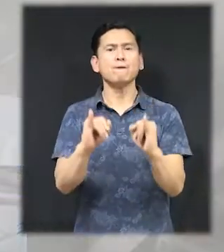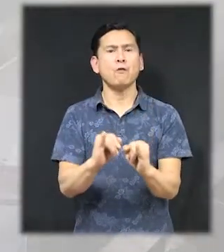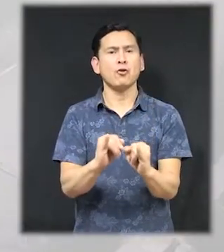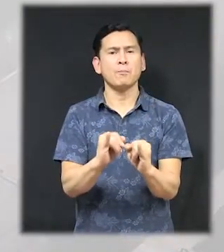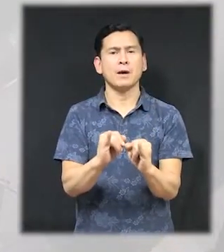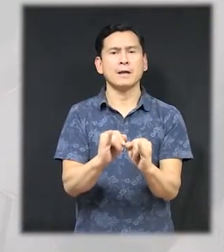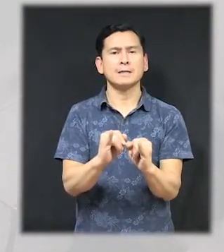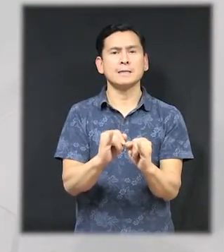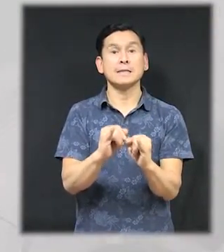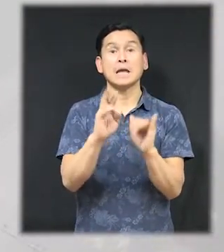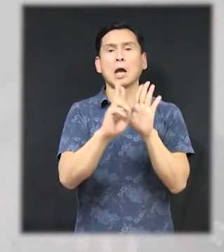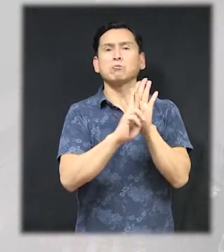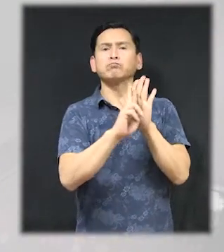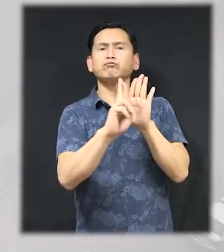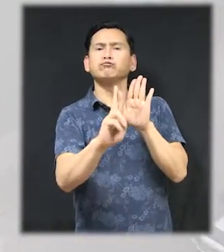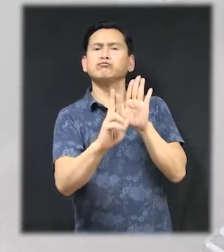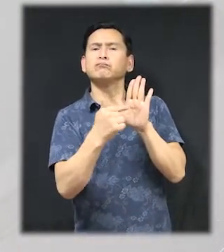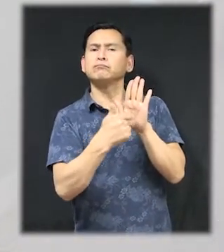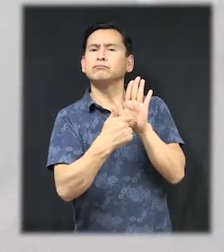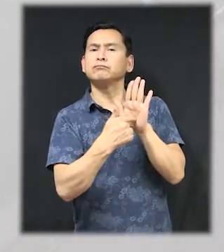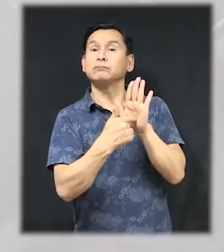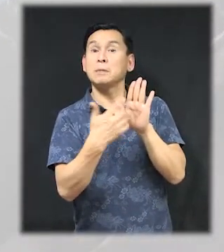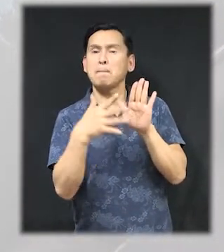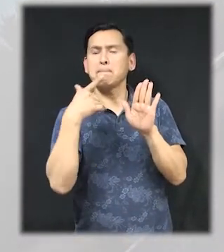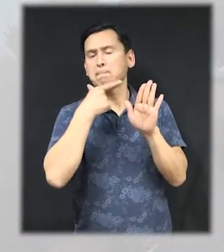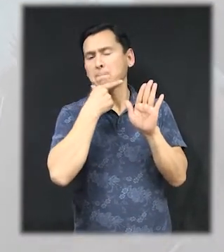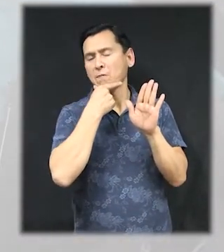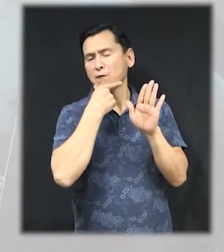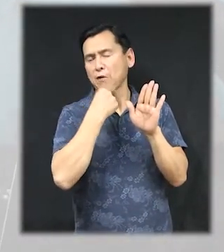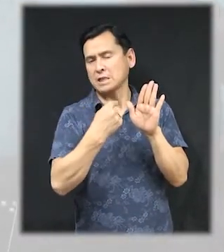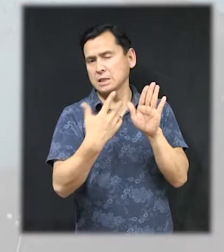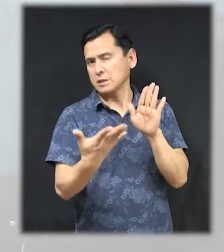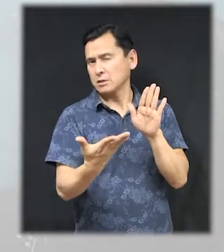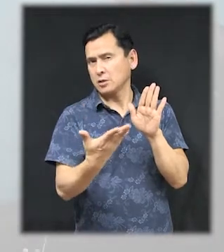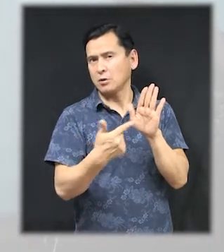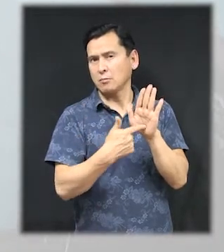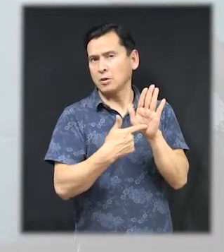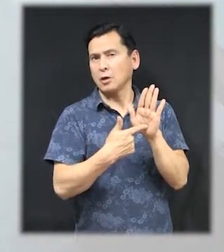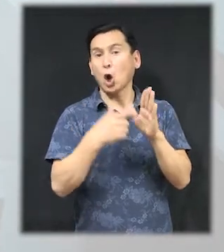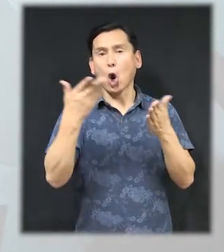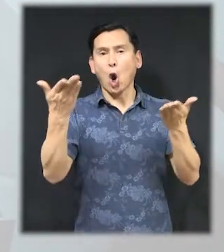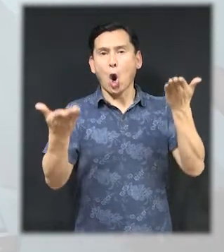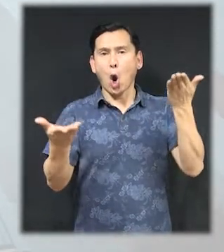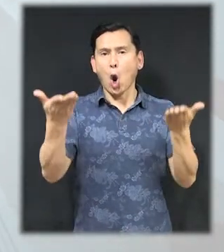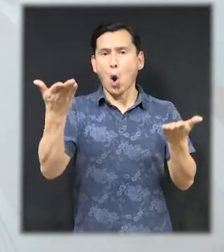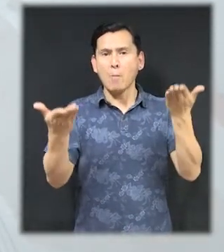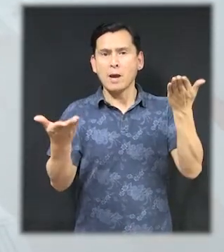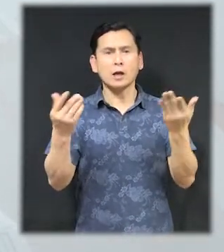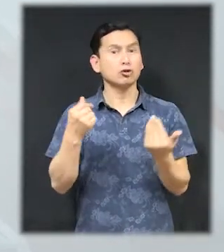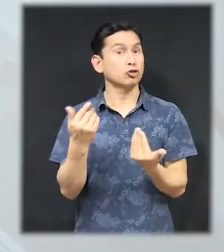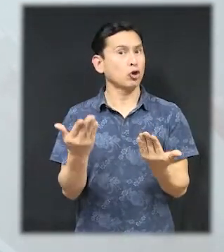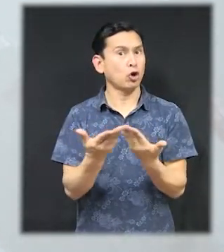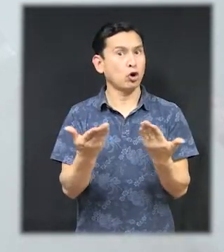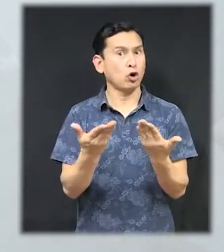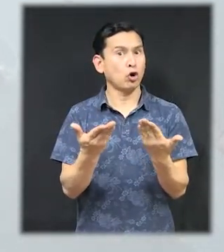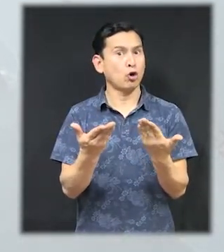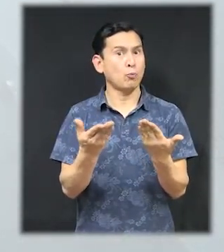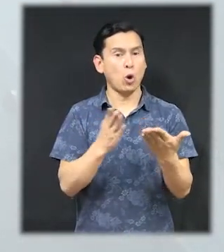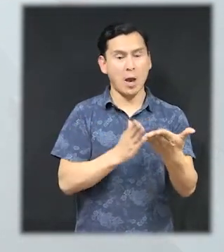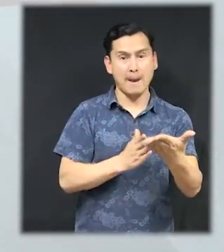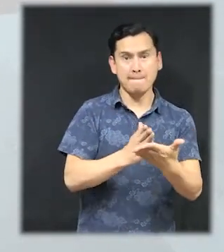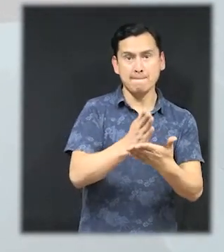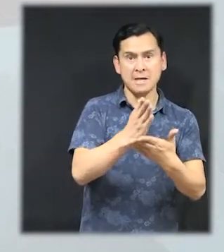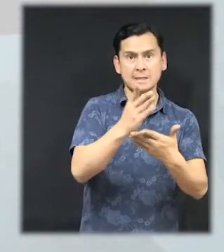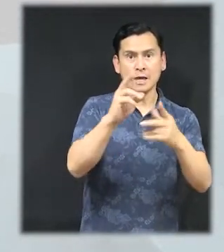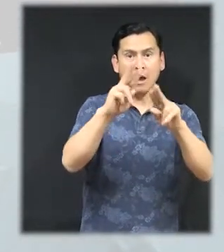cómo partimos con el presupuesto del año 2020. En el año 2019 se decreta a